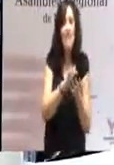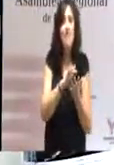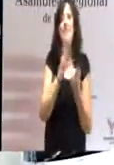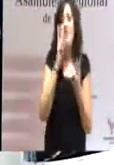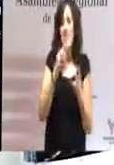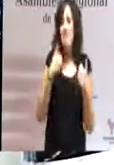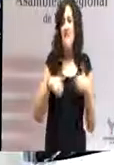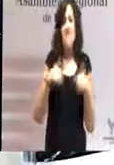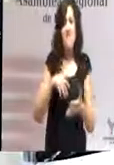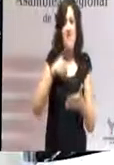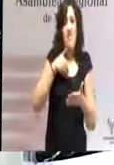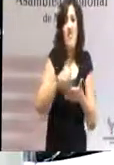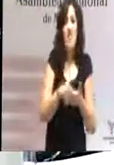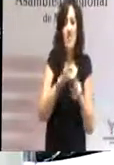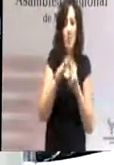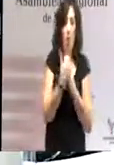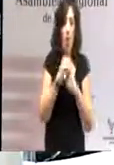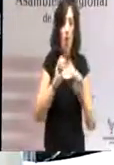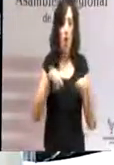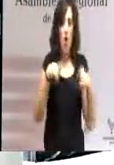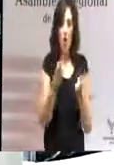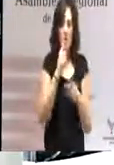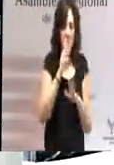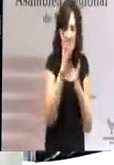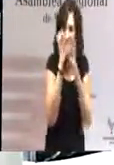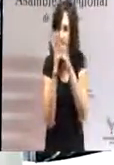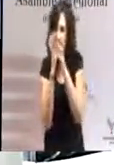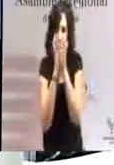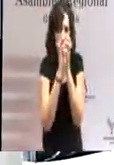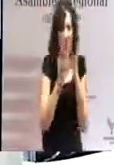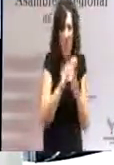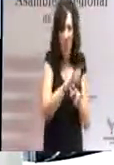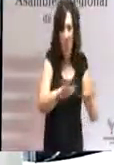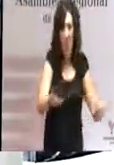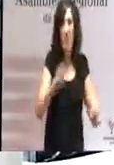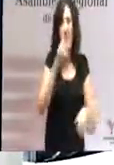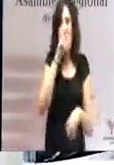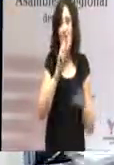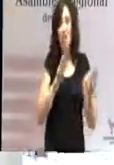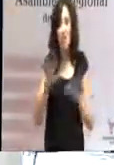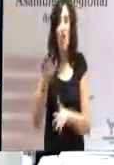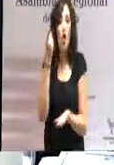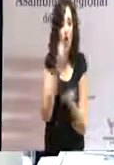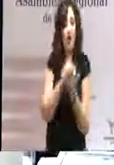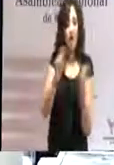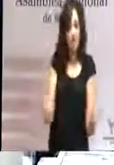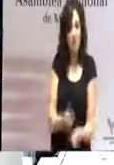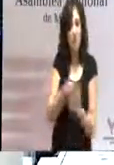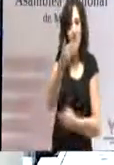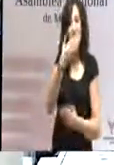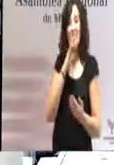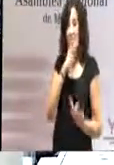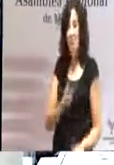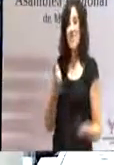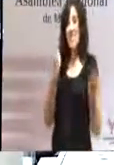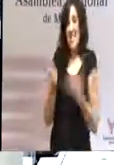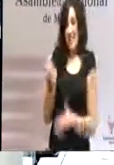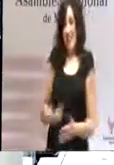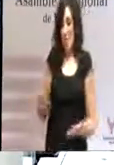de la posible y previsible desastrosa situación ecológica del Mar Menor. En el año 85 se nos volvió a anunciar. Y después de 60 años no han tomado